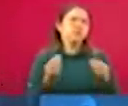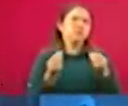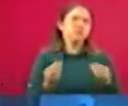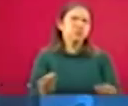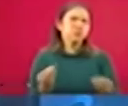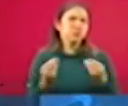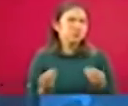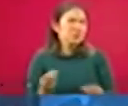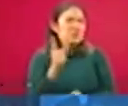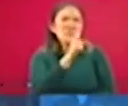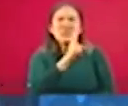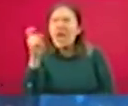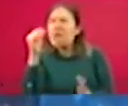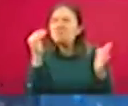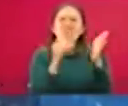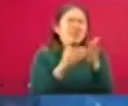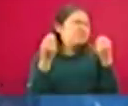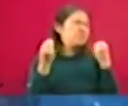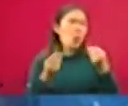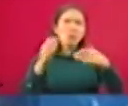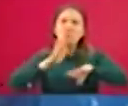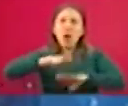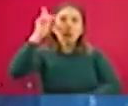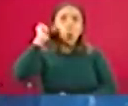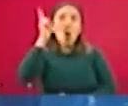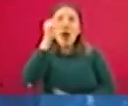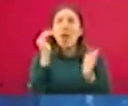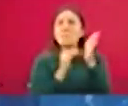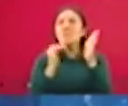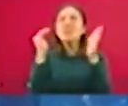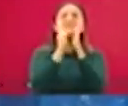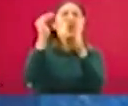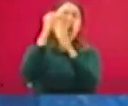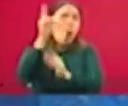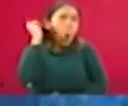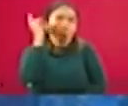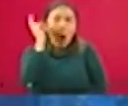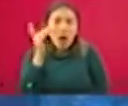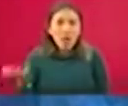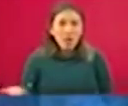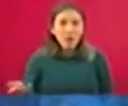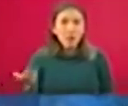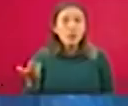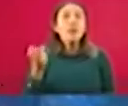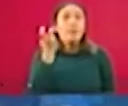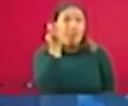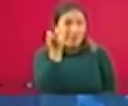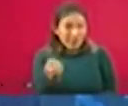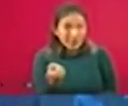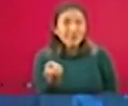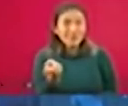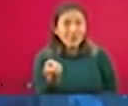Definitivamente no. Y además, otra cosa que me gustaría también aclarar una vez más, es el